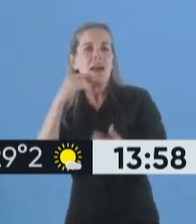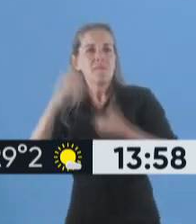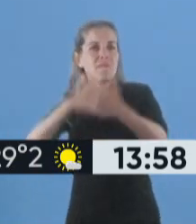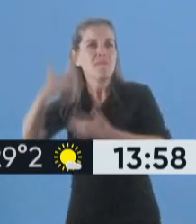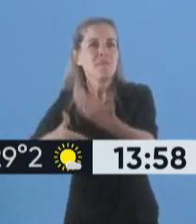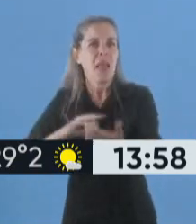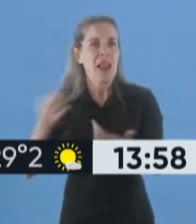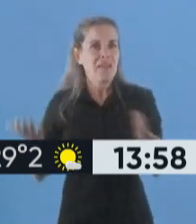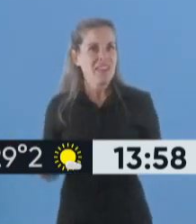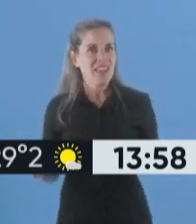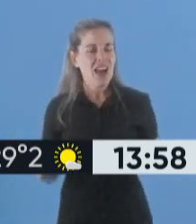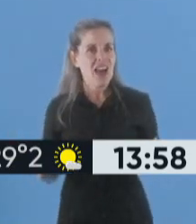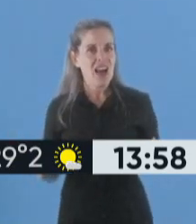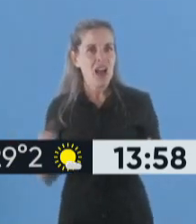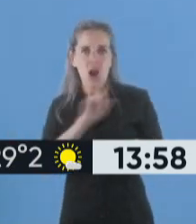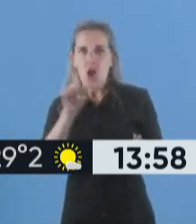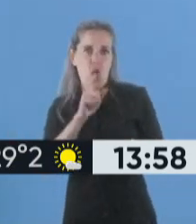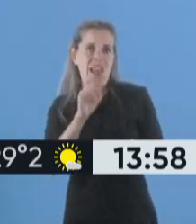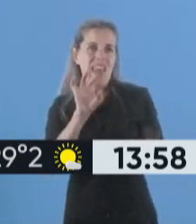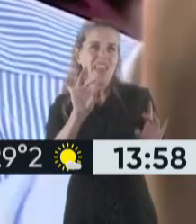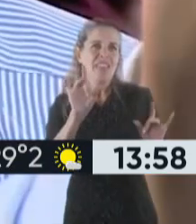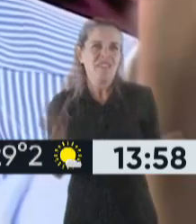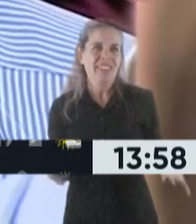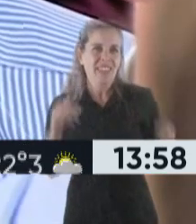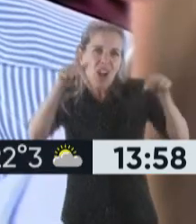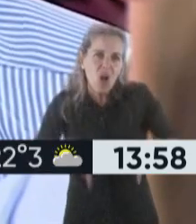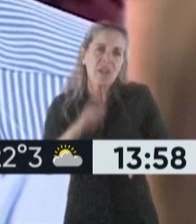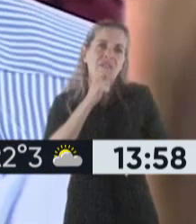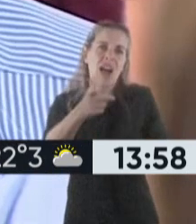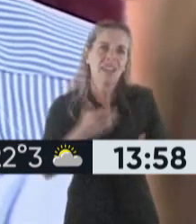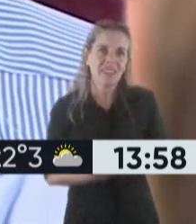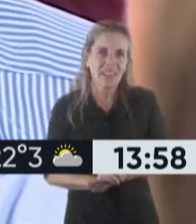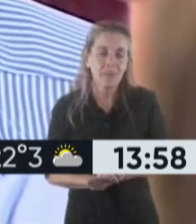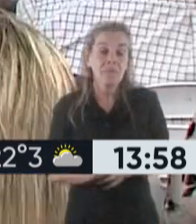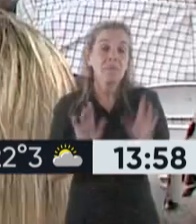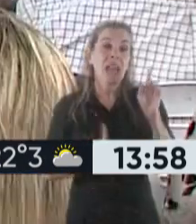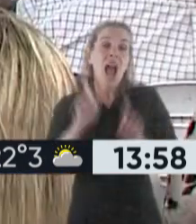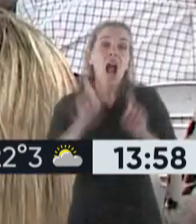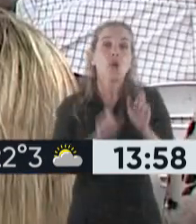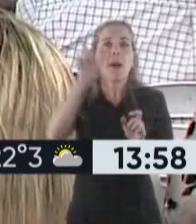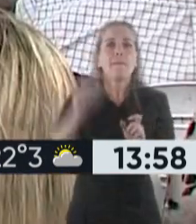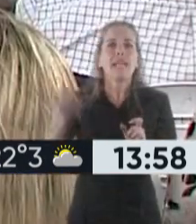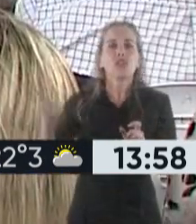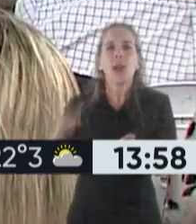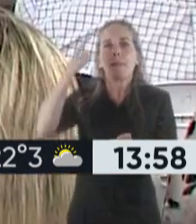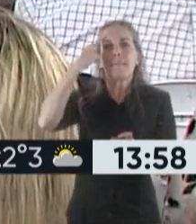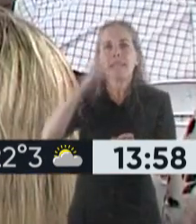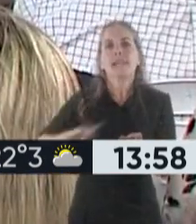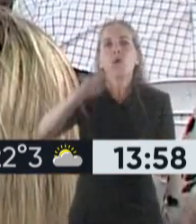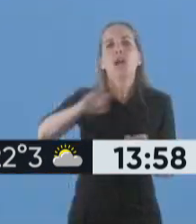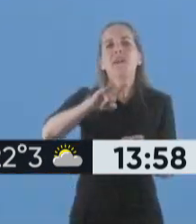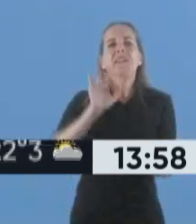vida. Hoy es mucho más fácil. El que piensa que una universidad